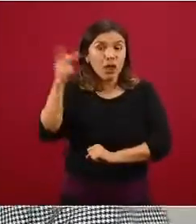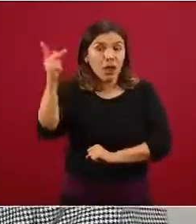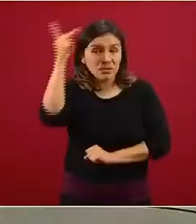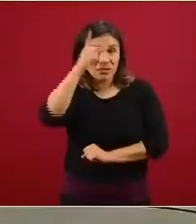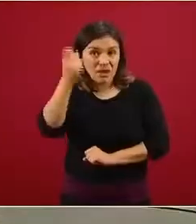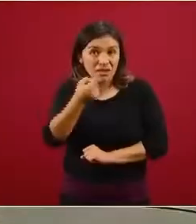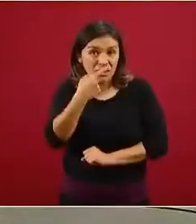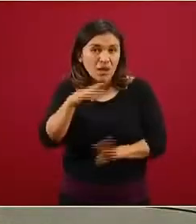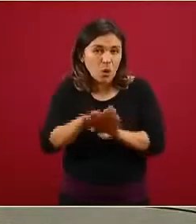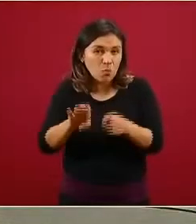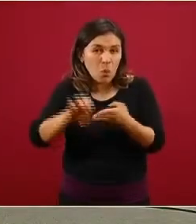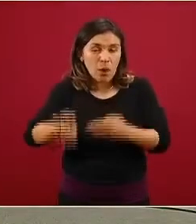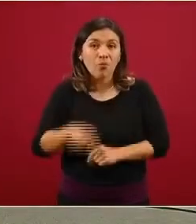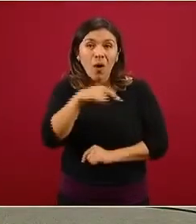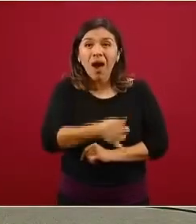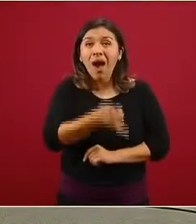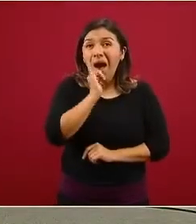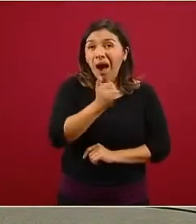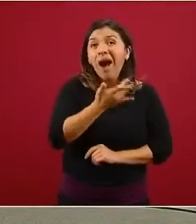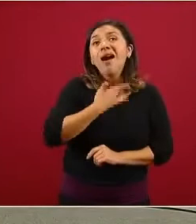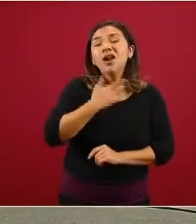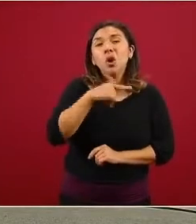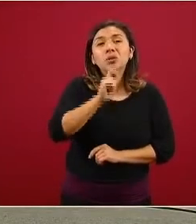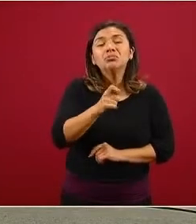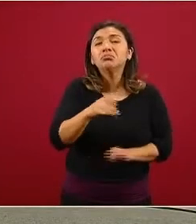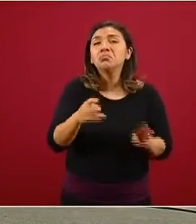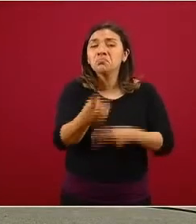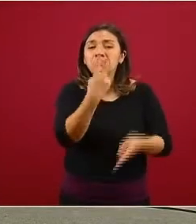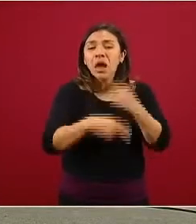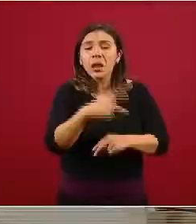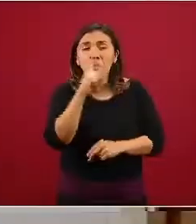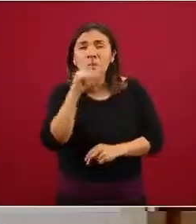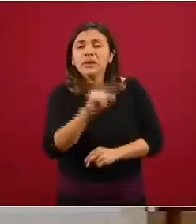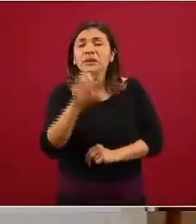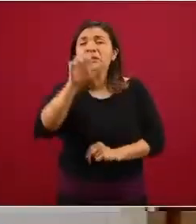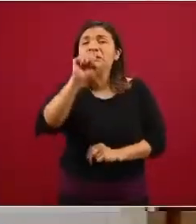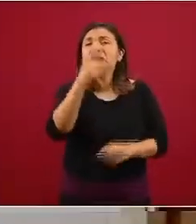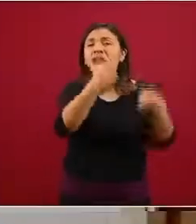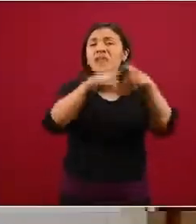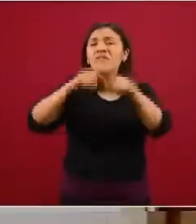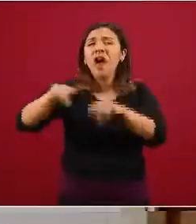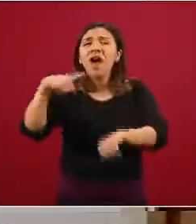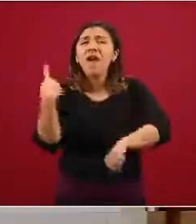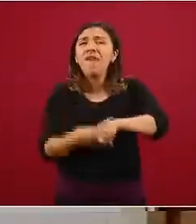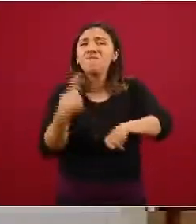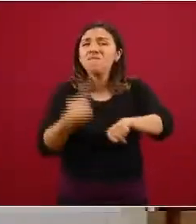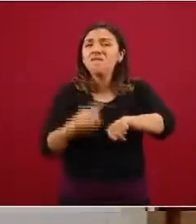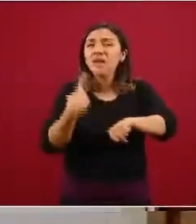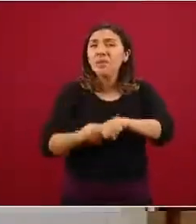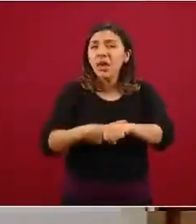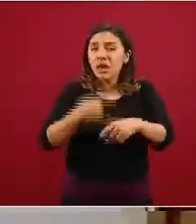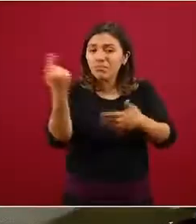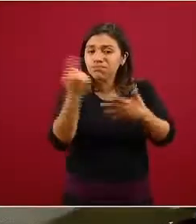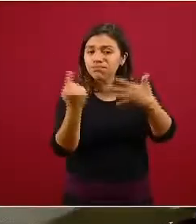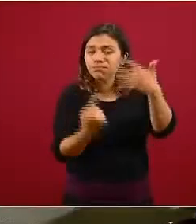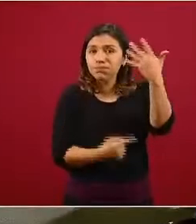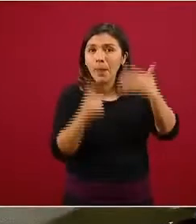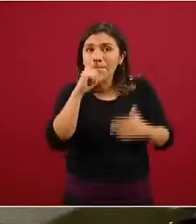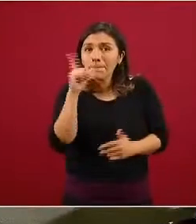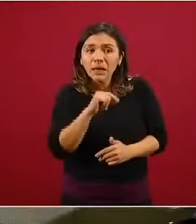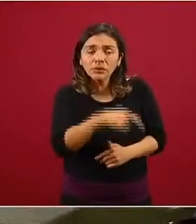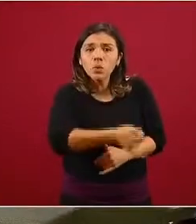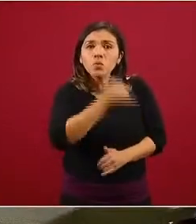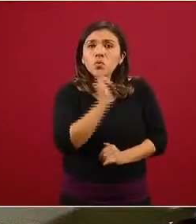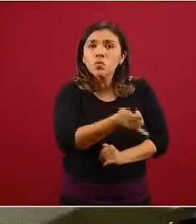psiquiatras, por ejemplo. El alcohol es la causa directa de 60 enfermedades en un catálogo. 60 enfermedades vienen directamente